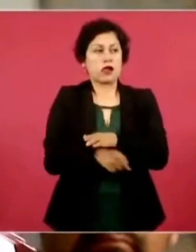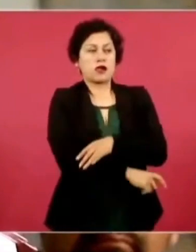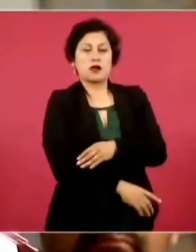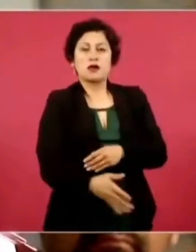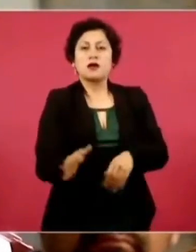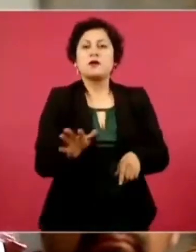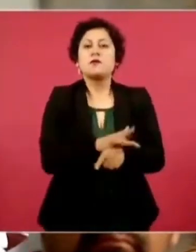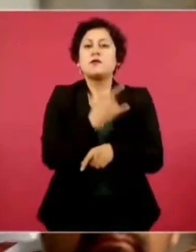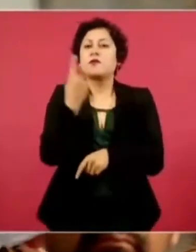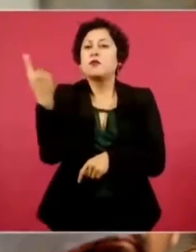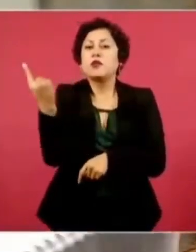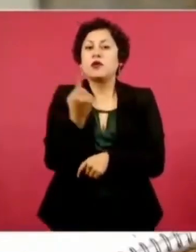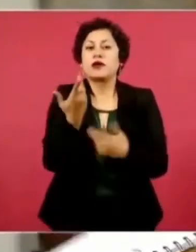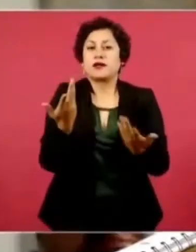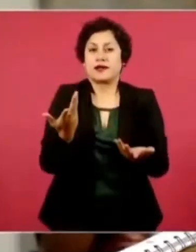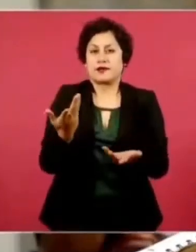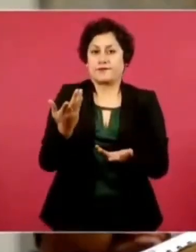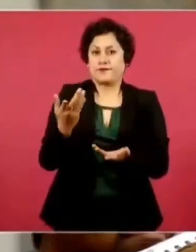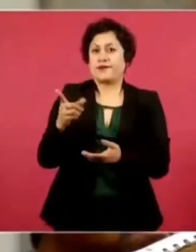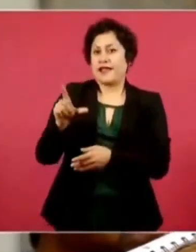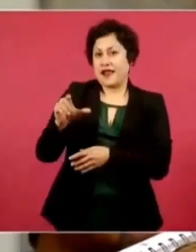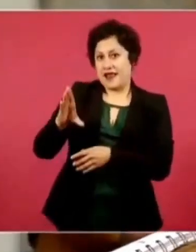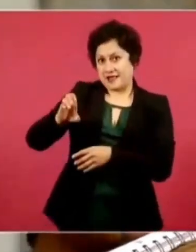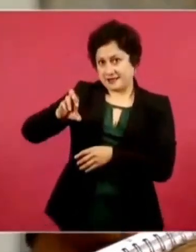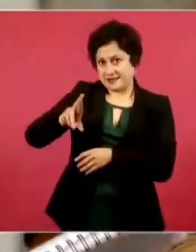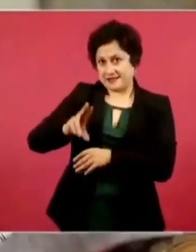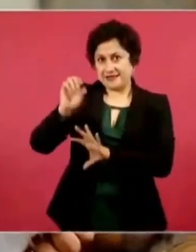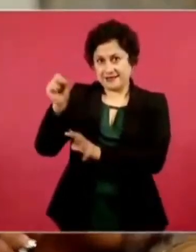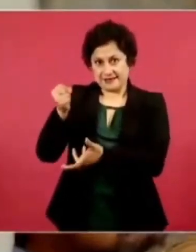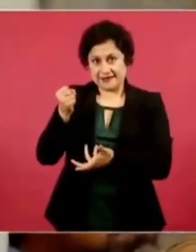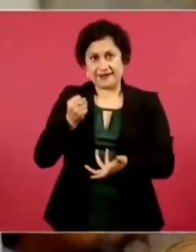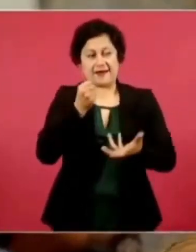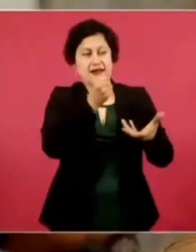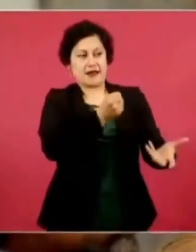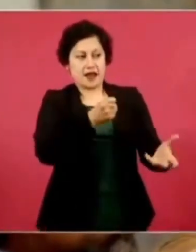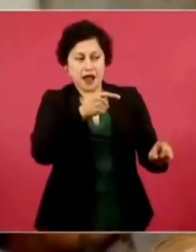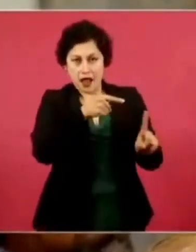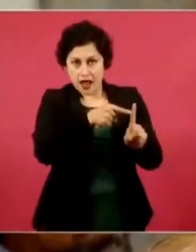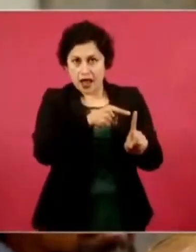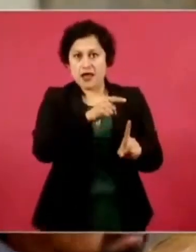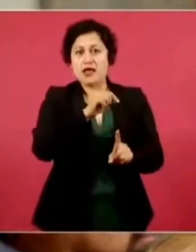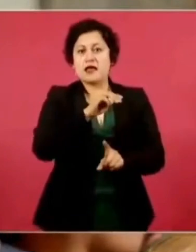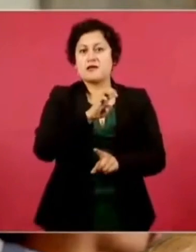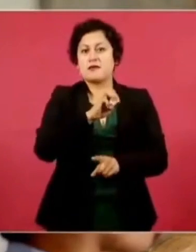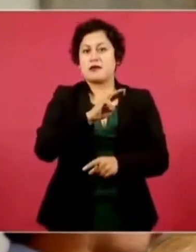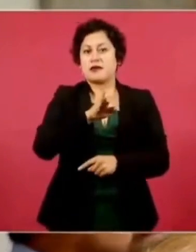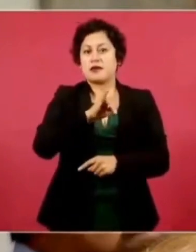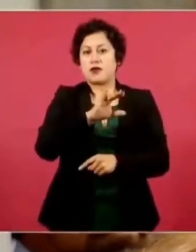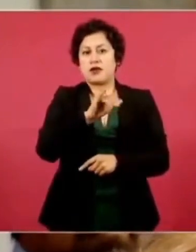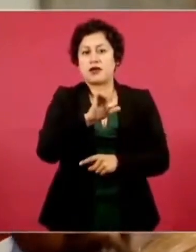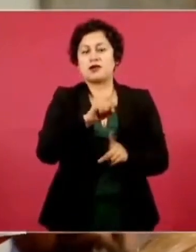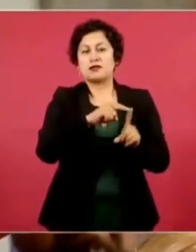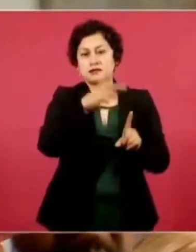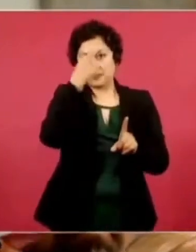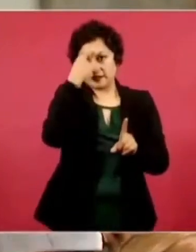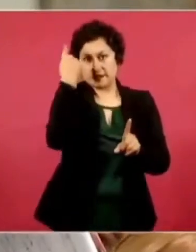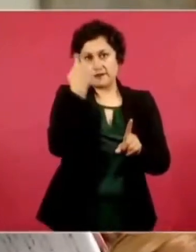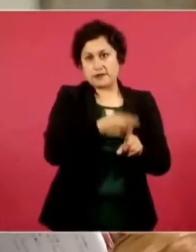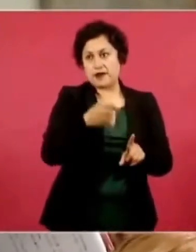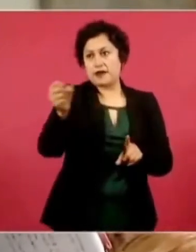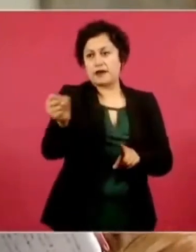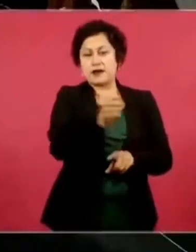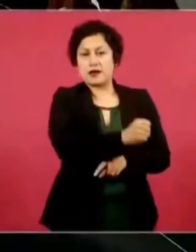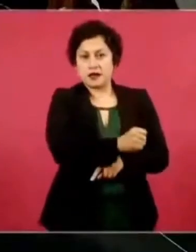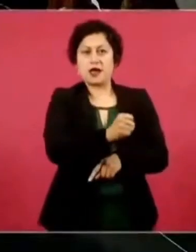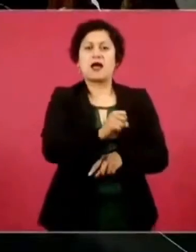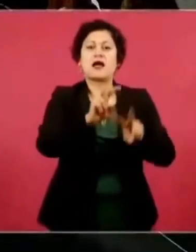la CID le da recursos a Emilio Álvarez y Casa para que se destinaran al GEI, para que se aclarara el